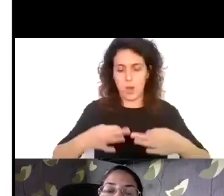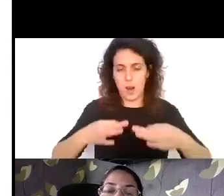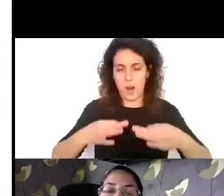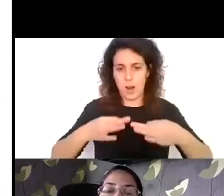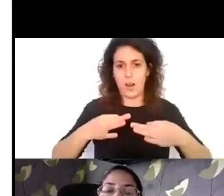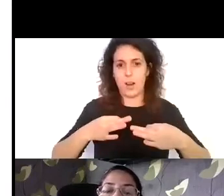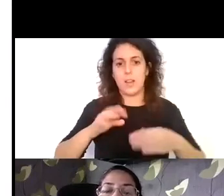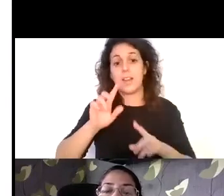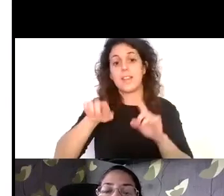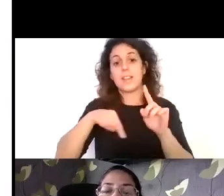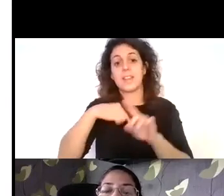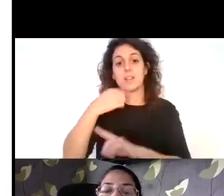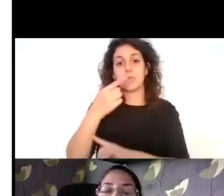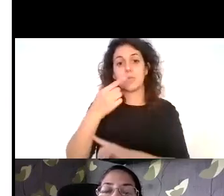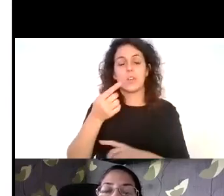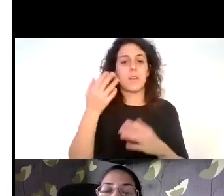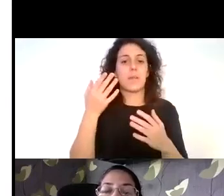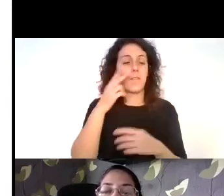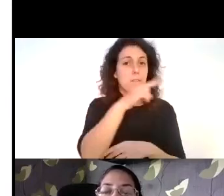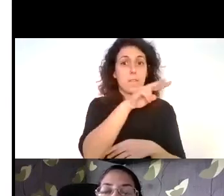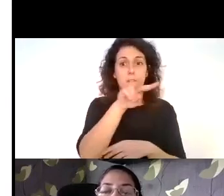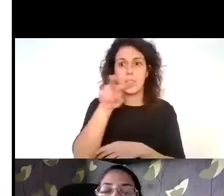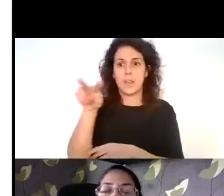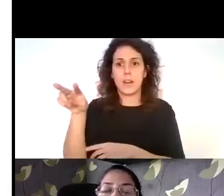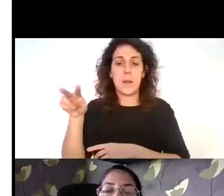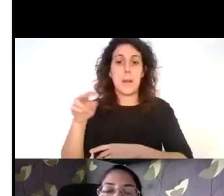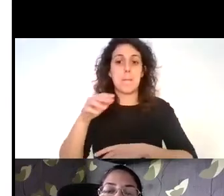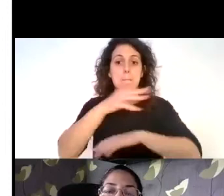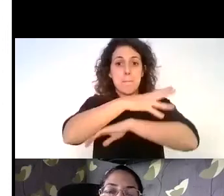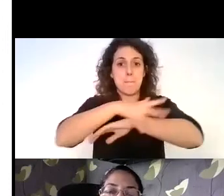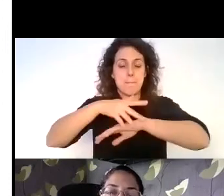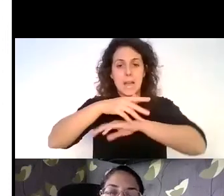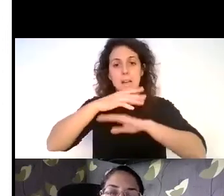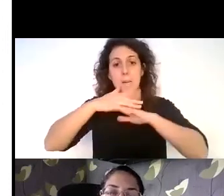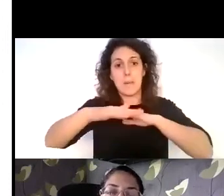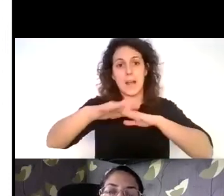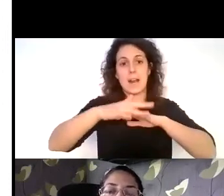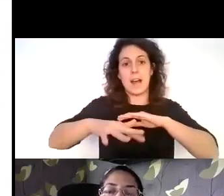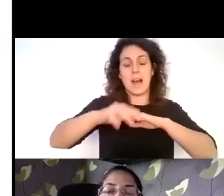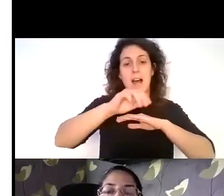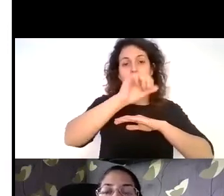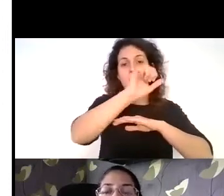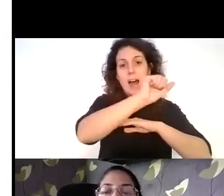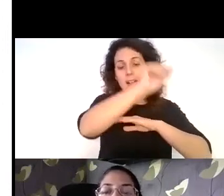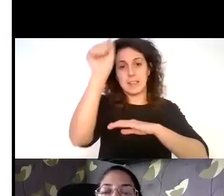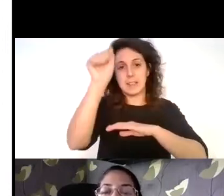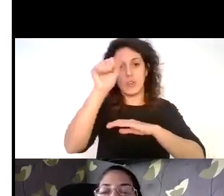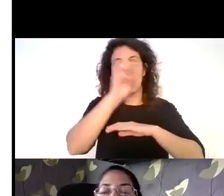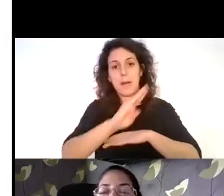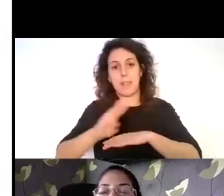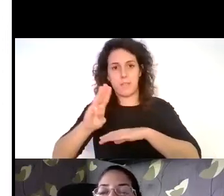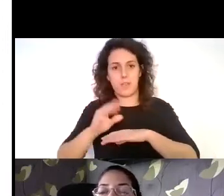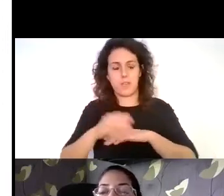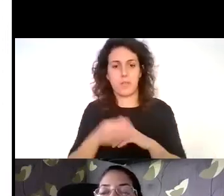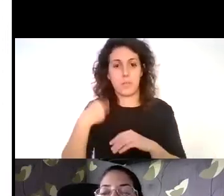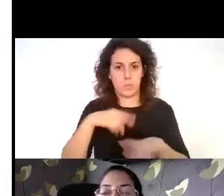lo permite, se puede observar el mar Atlántico y el mar Pacífico al mismo tiempo. En la cima del volcán y al borde del